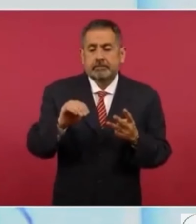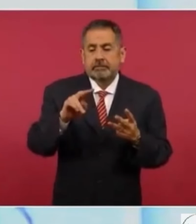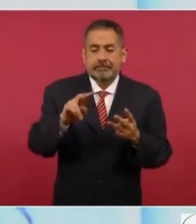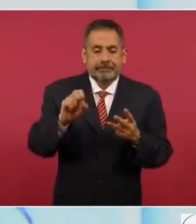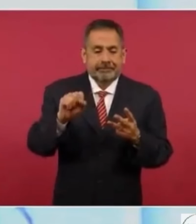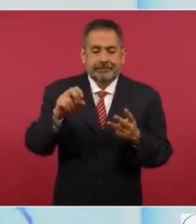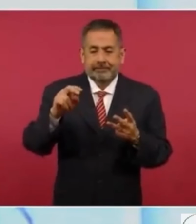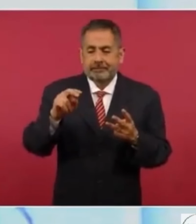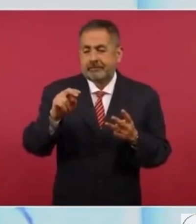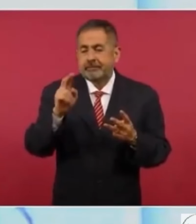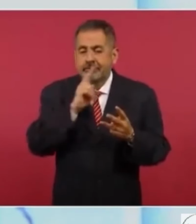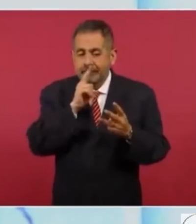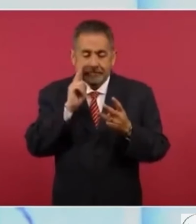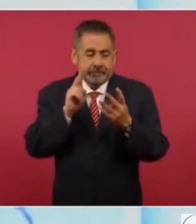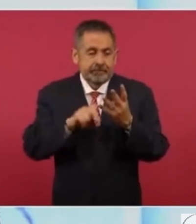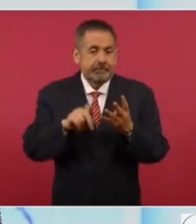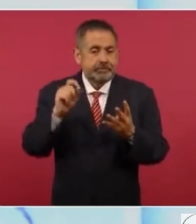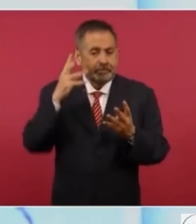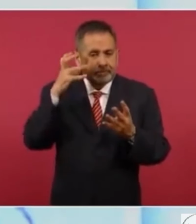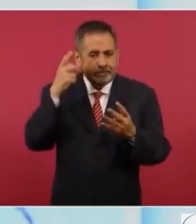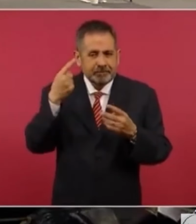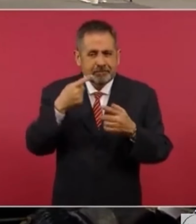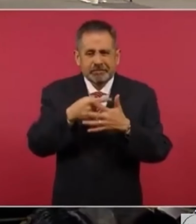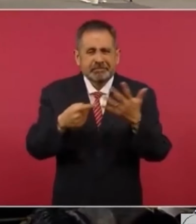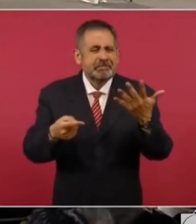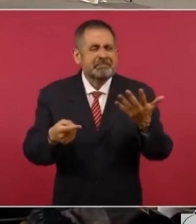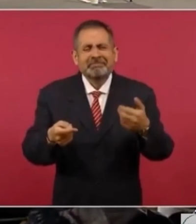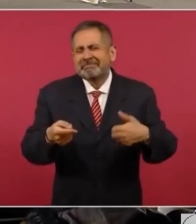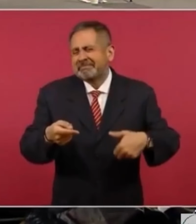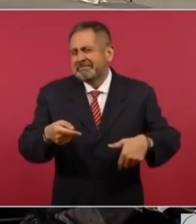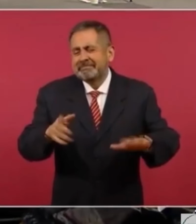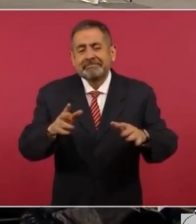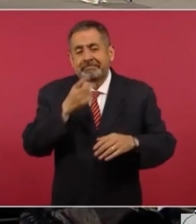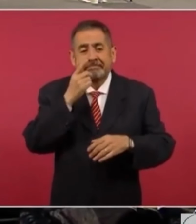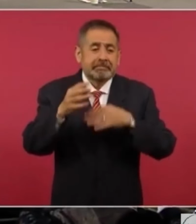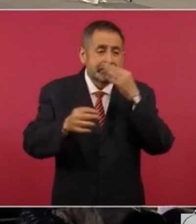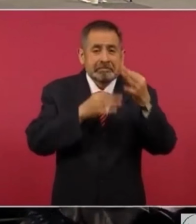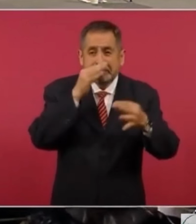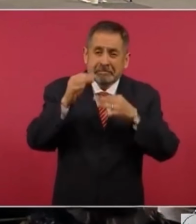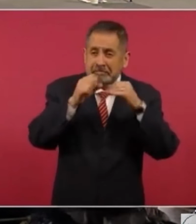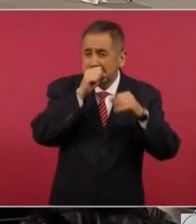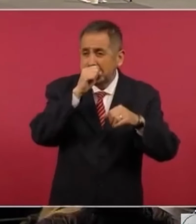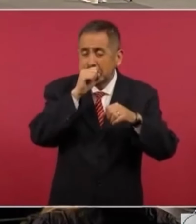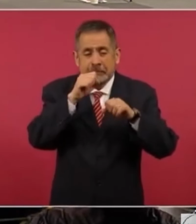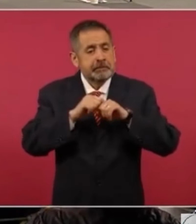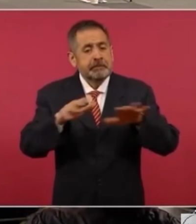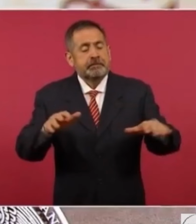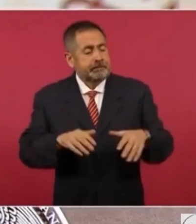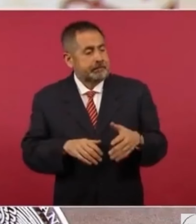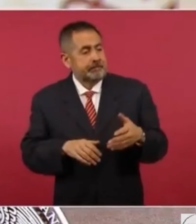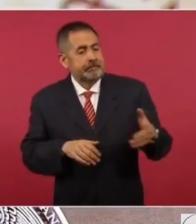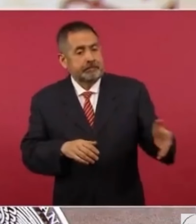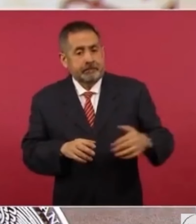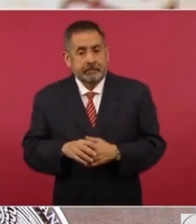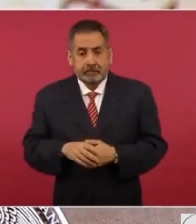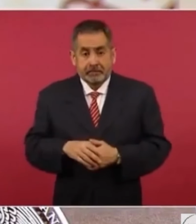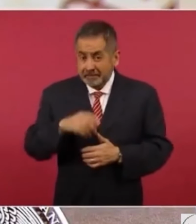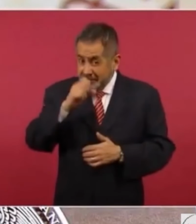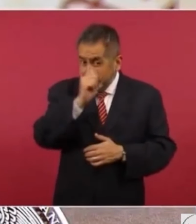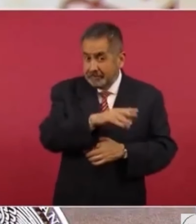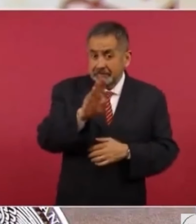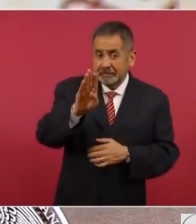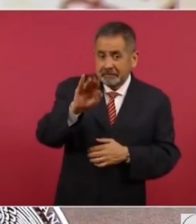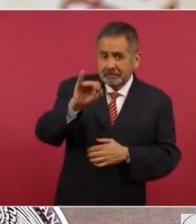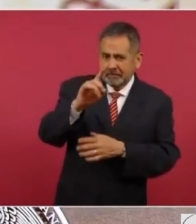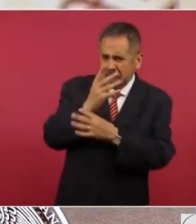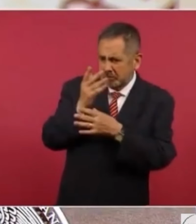Noticias, 24 Horas, entre otros, difundieron la mentira a pesar de que el propio banco desmintió que se haya dado un